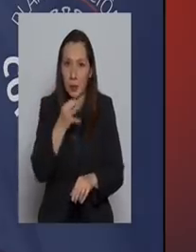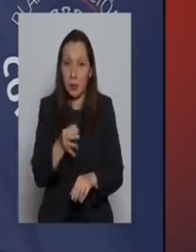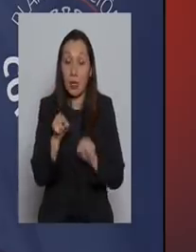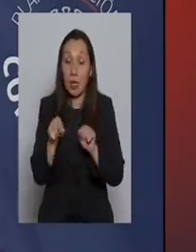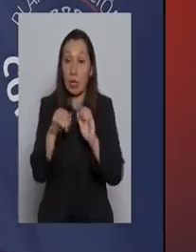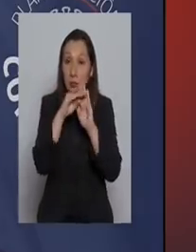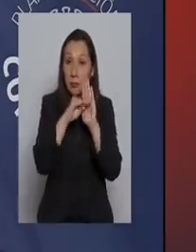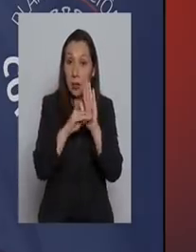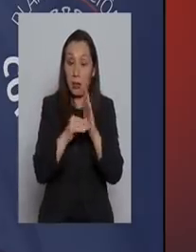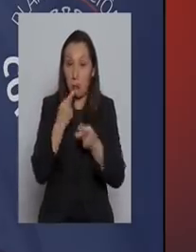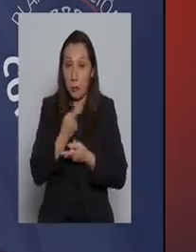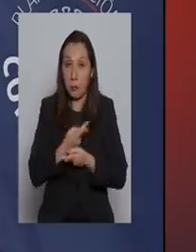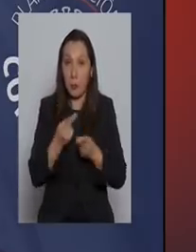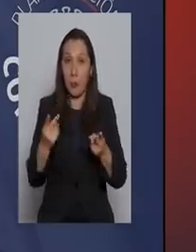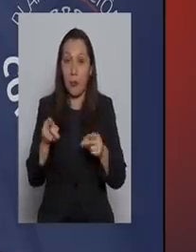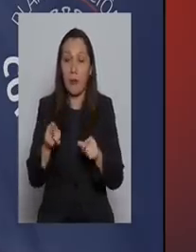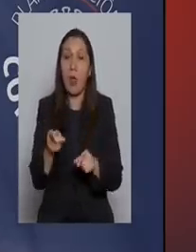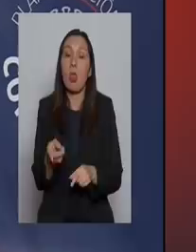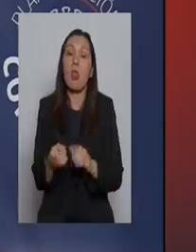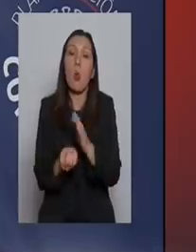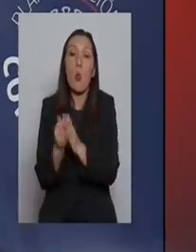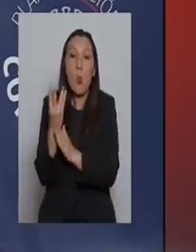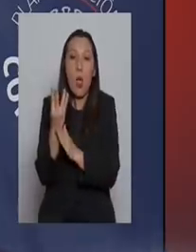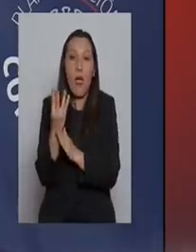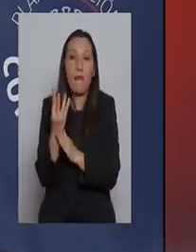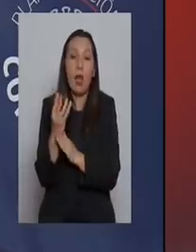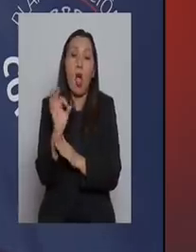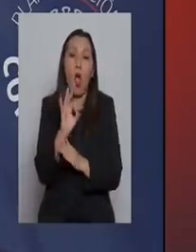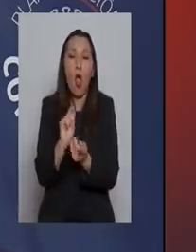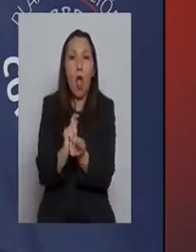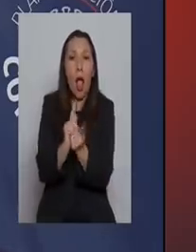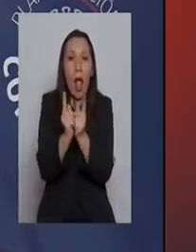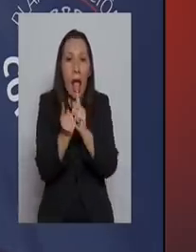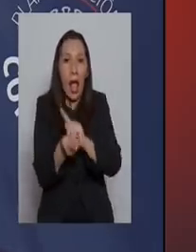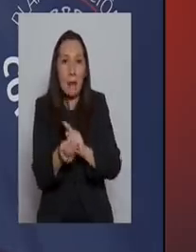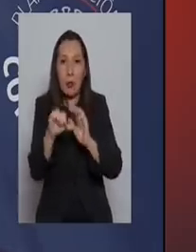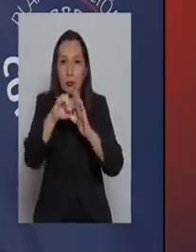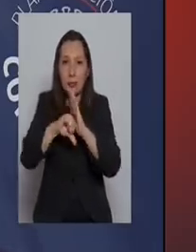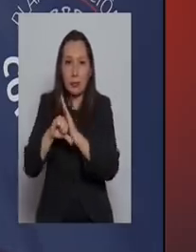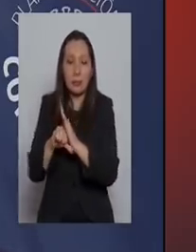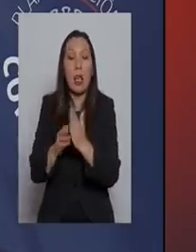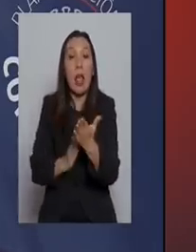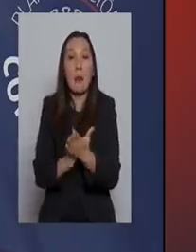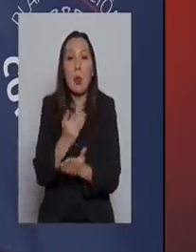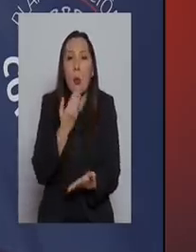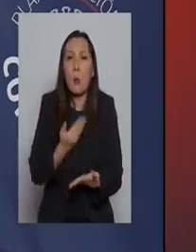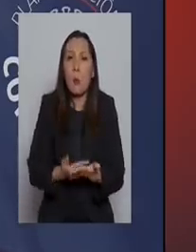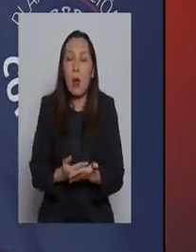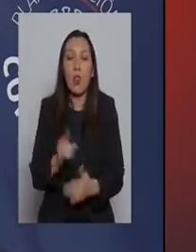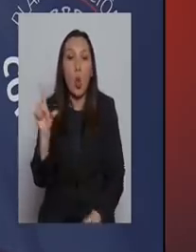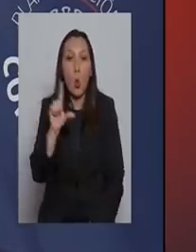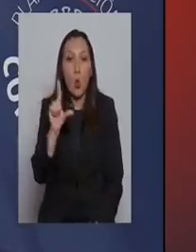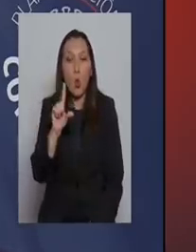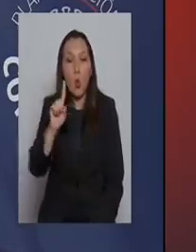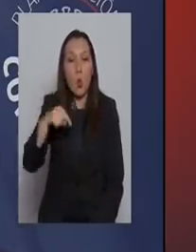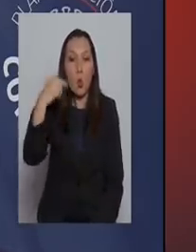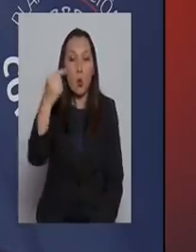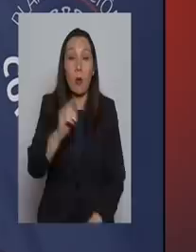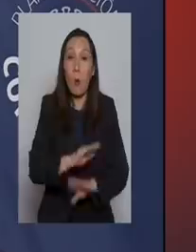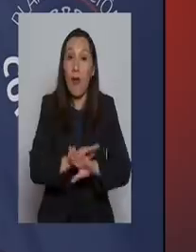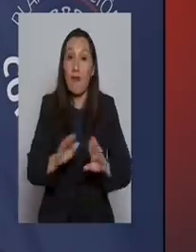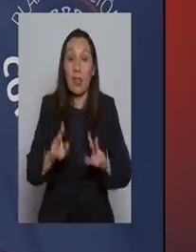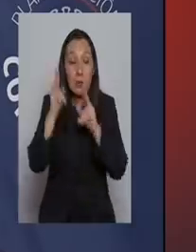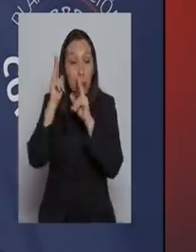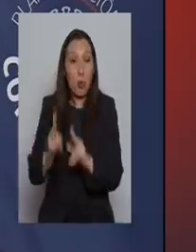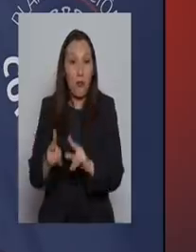esta medida que estamos anunciando de nuevas o cambios empiezan a regir a partir del lunes al término